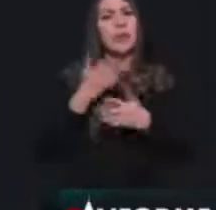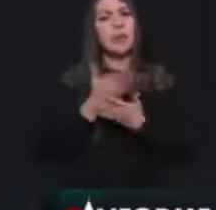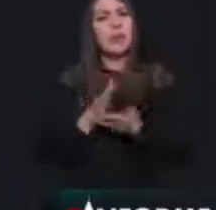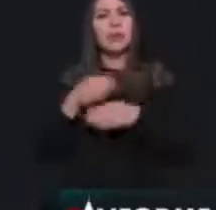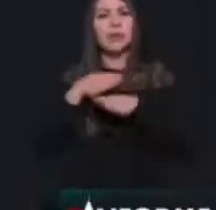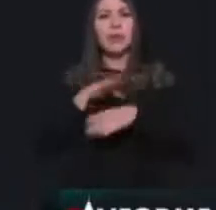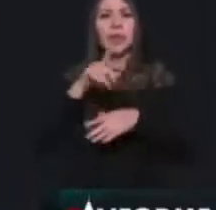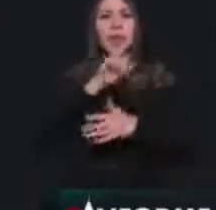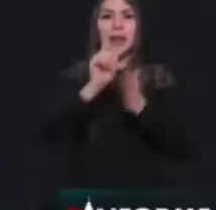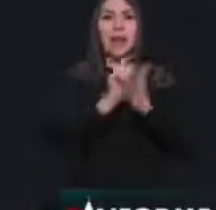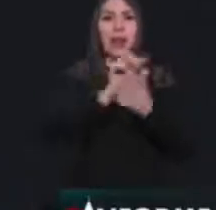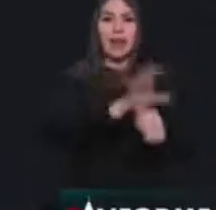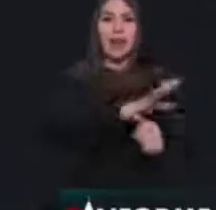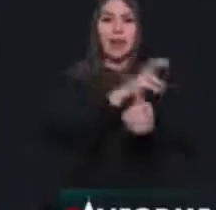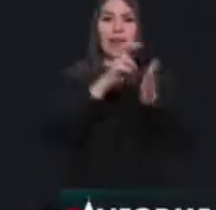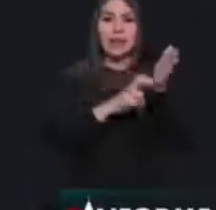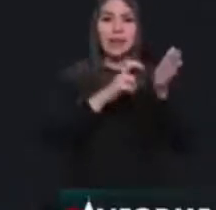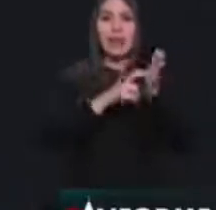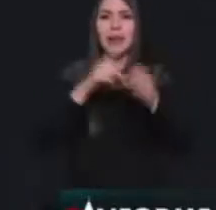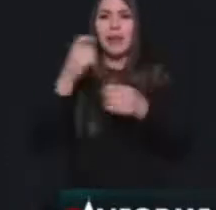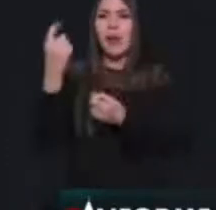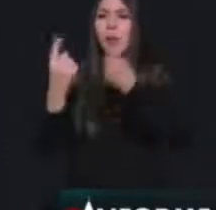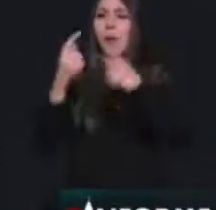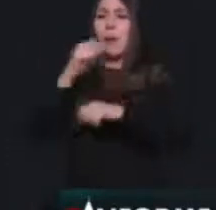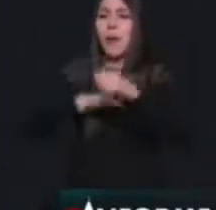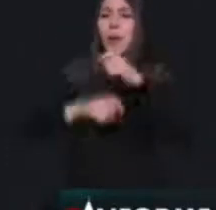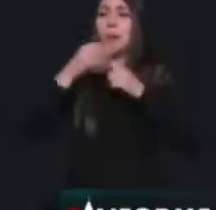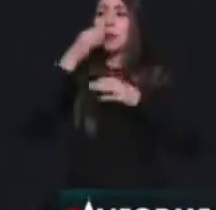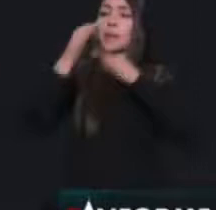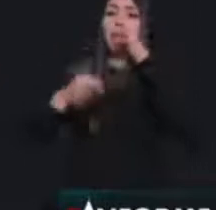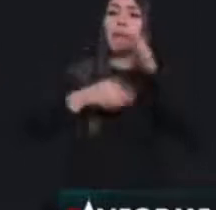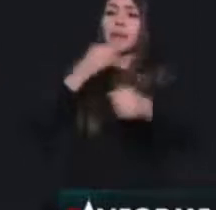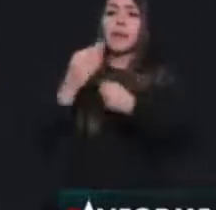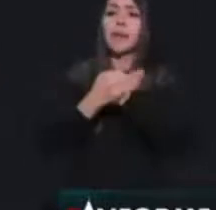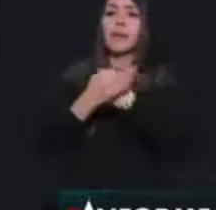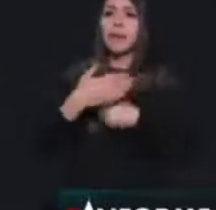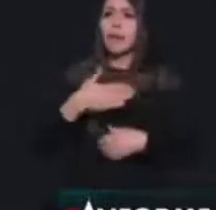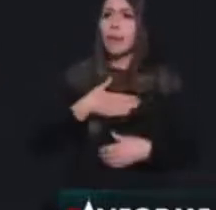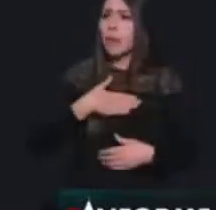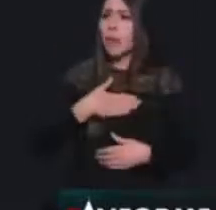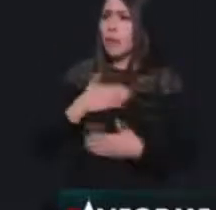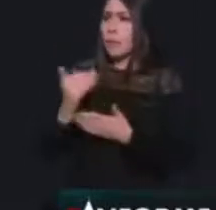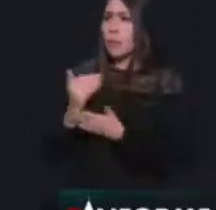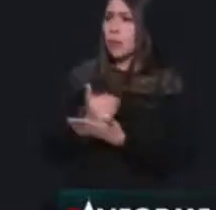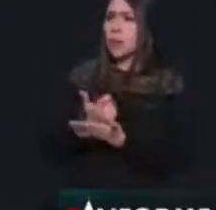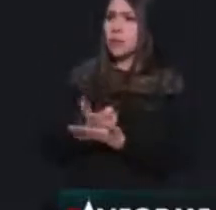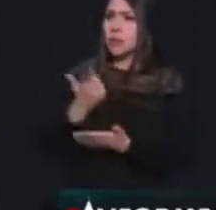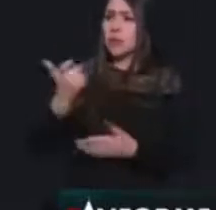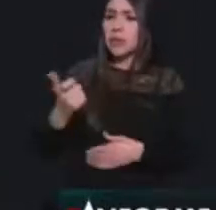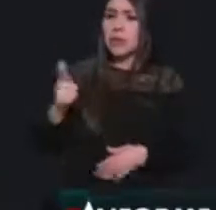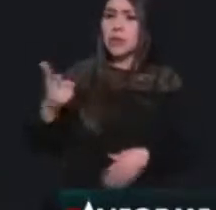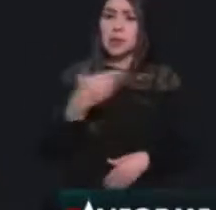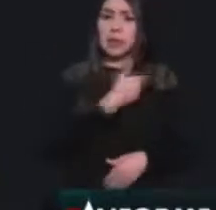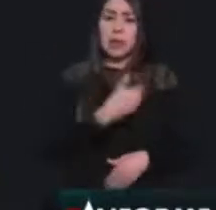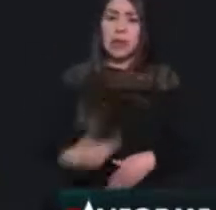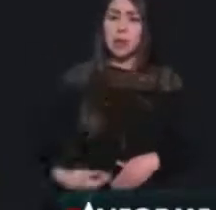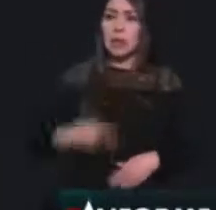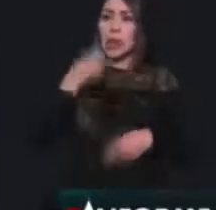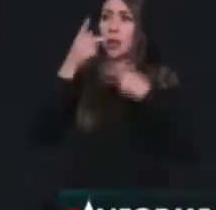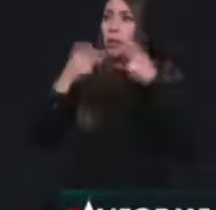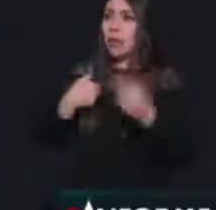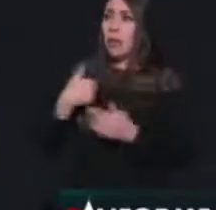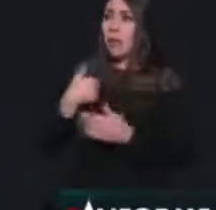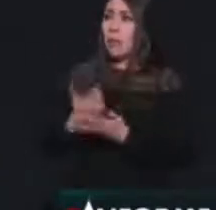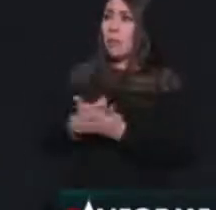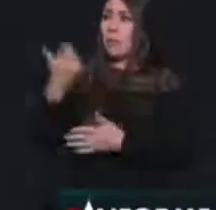tiendas defendiéndose, ¿no? Como diciendo, yo pago menos, no es cierto que diga el presidente que yo pago más, y resulta ser uno de